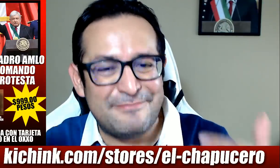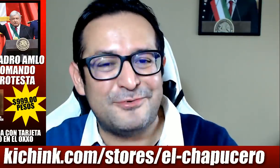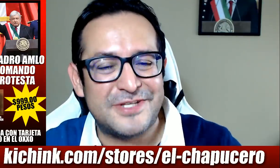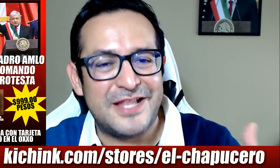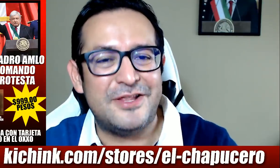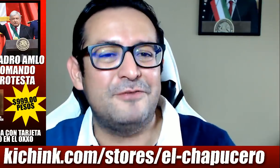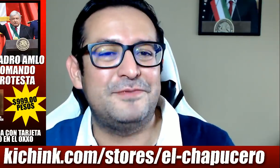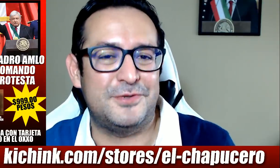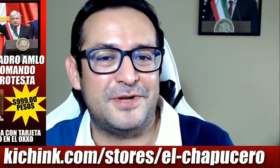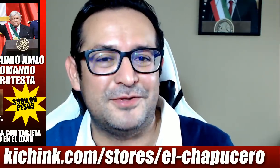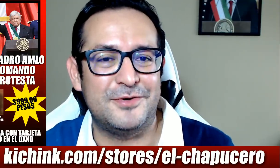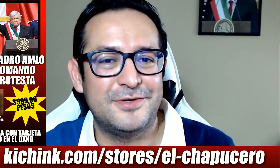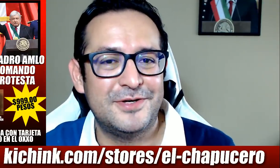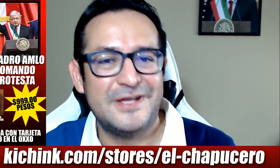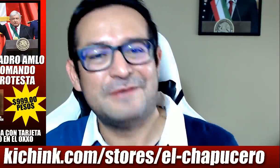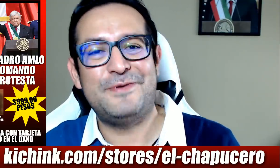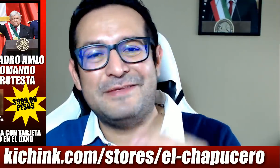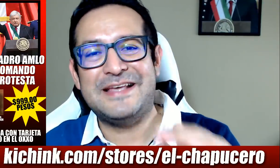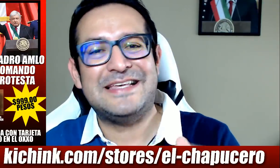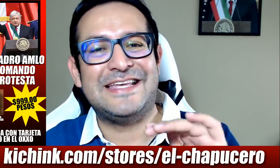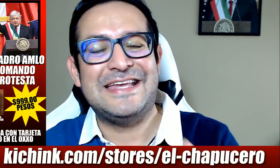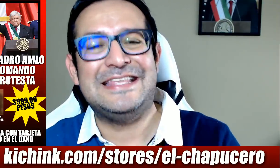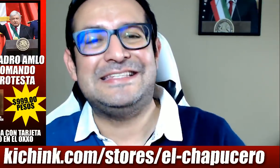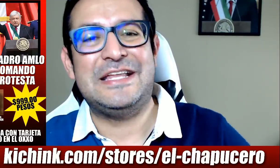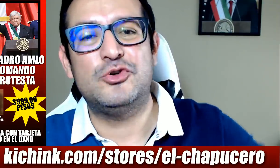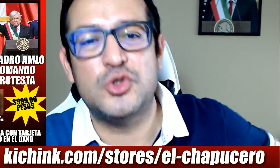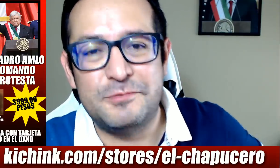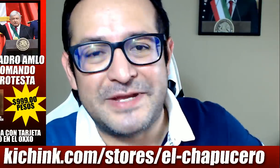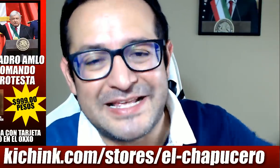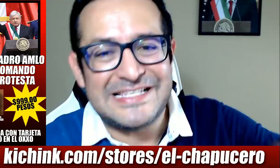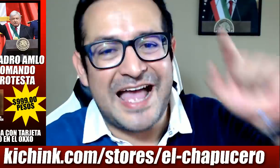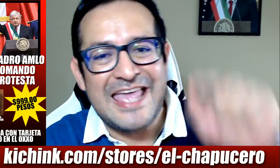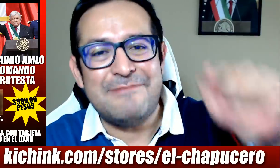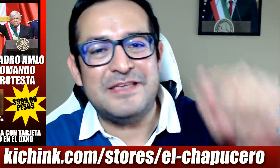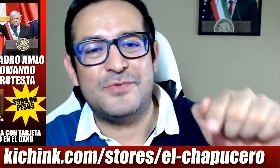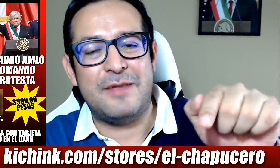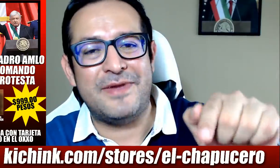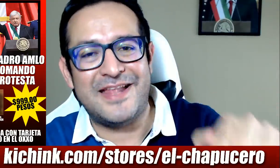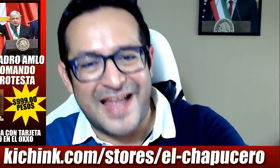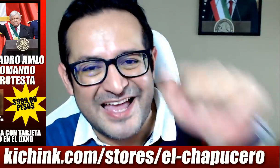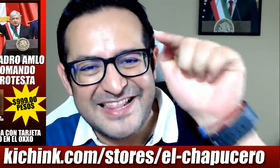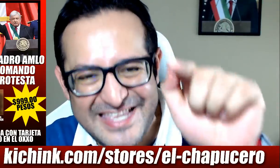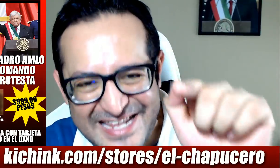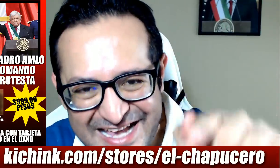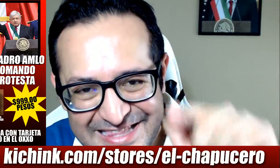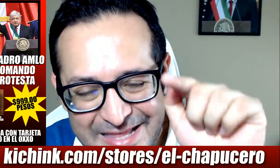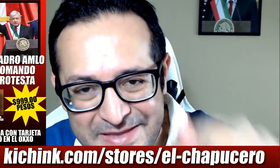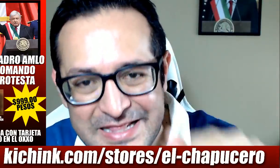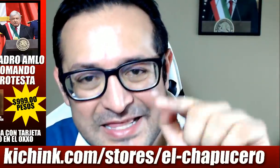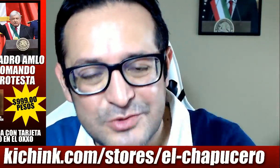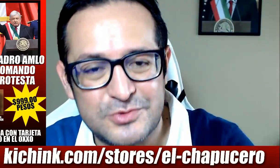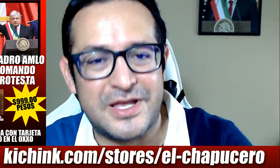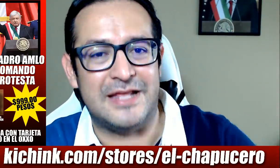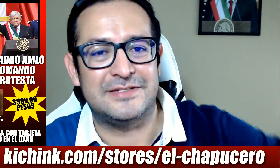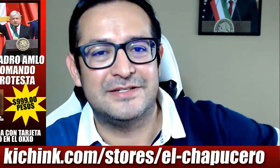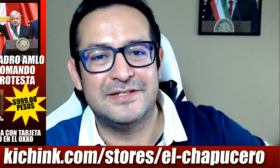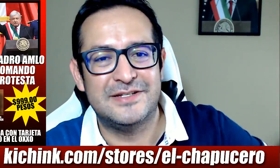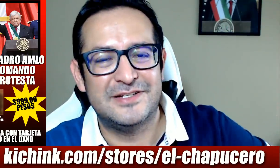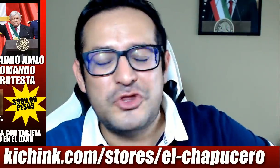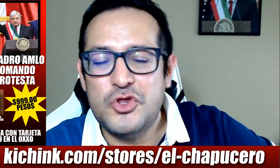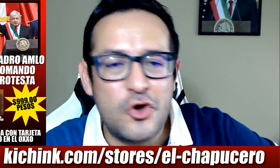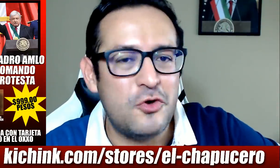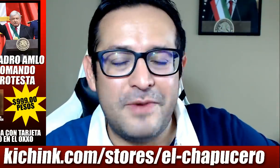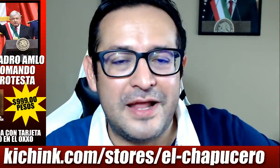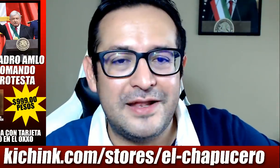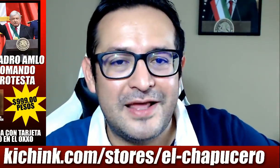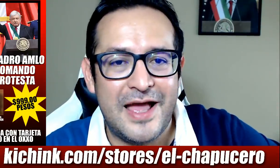seguir emboscando a López Obrador, pues les va a seguir diciendo sus verdades ahí mismo en la mañanera, directamente en sus caras.